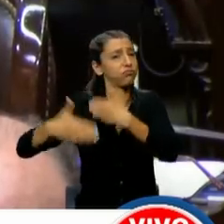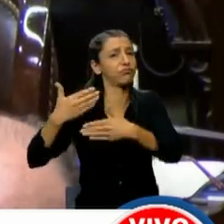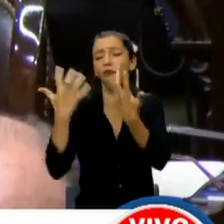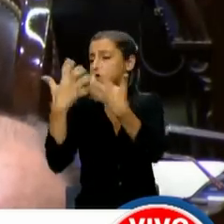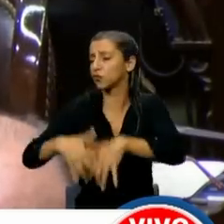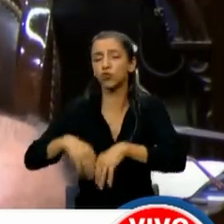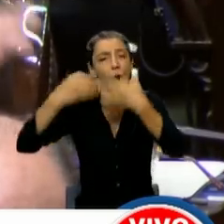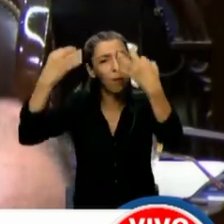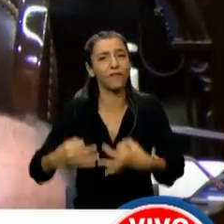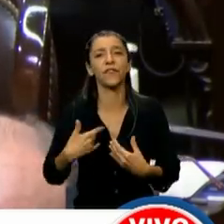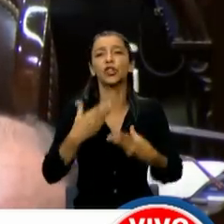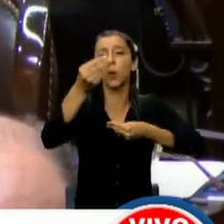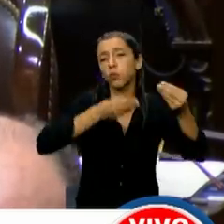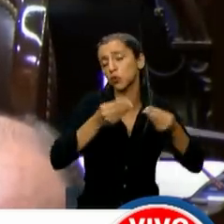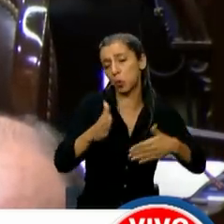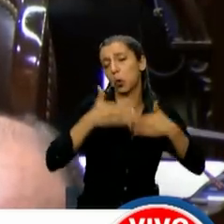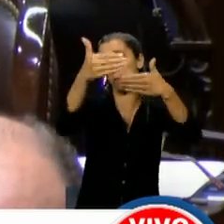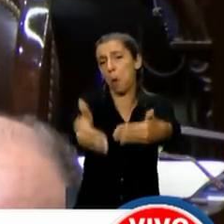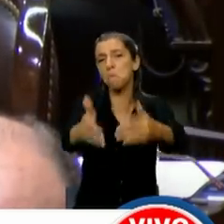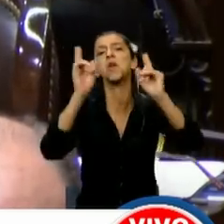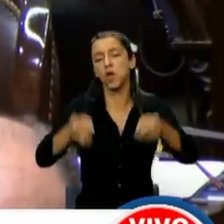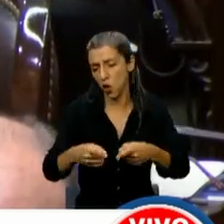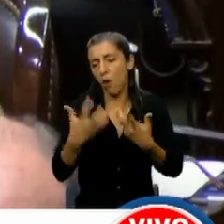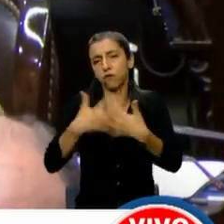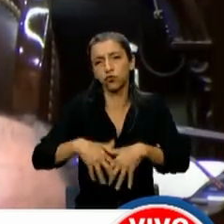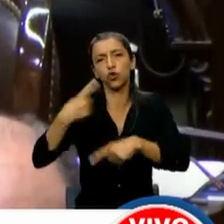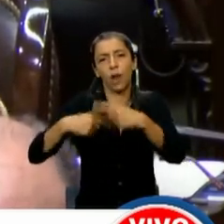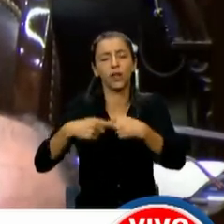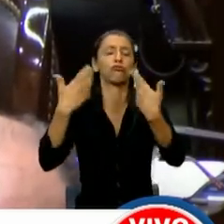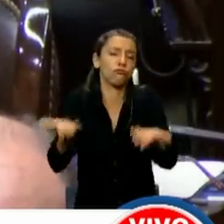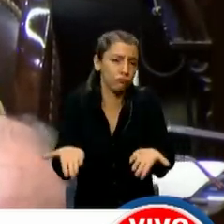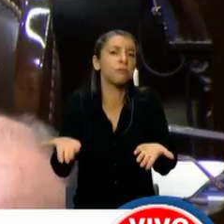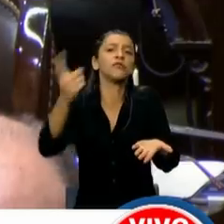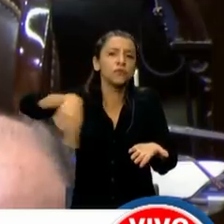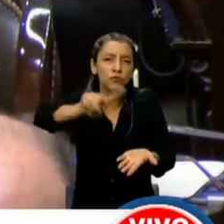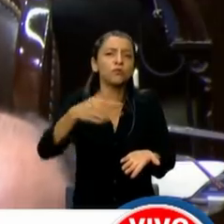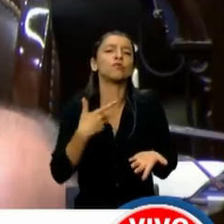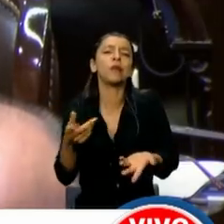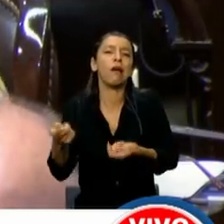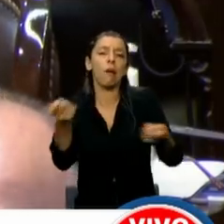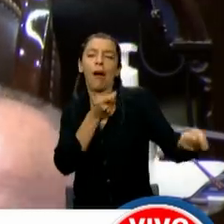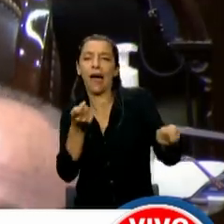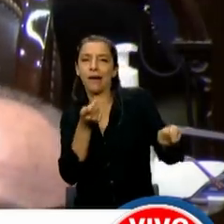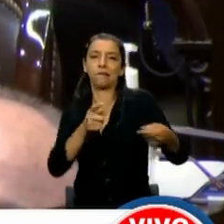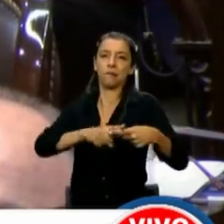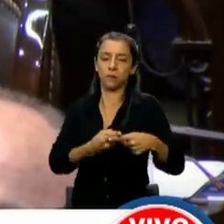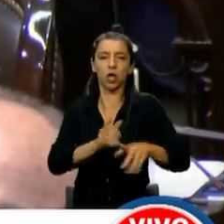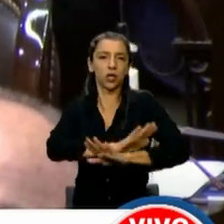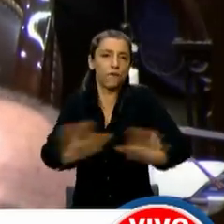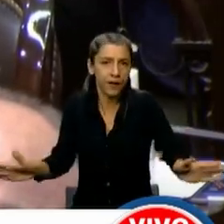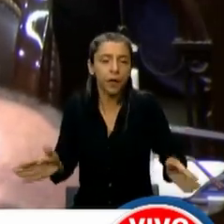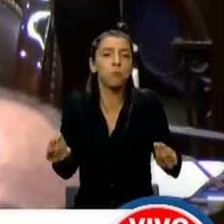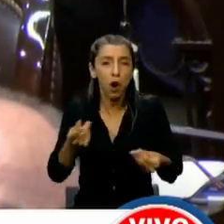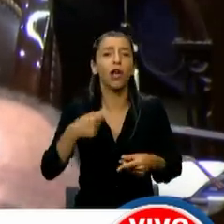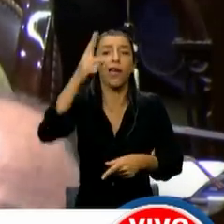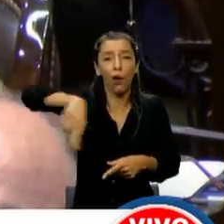con un presupuesto prorrogado entonces eviten evite la maniobra política porque el costo lo van a